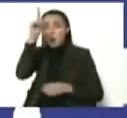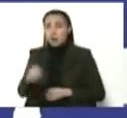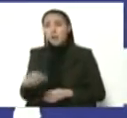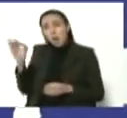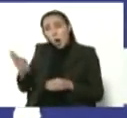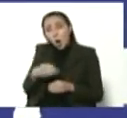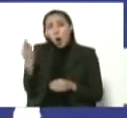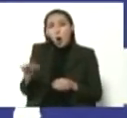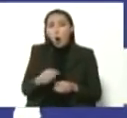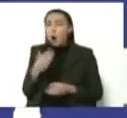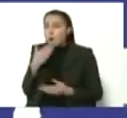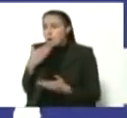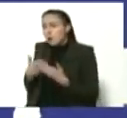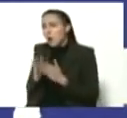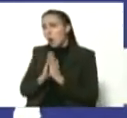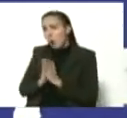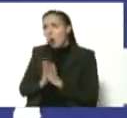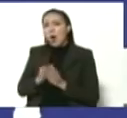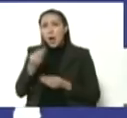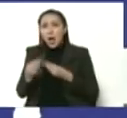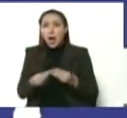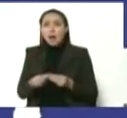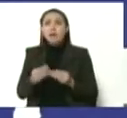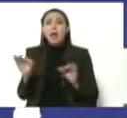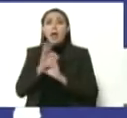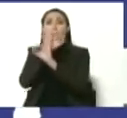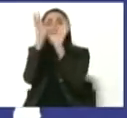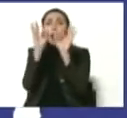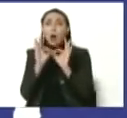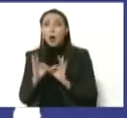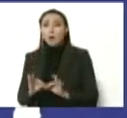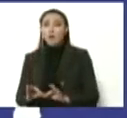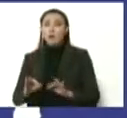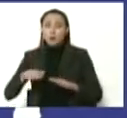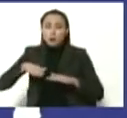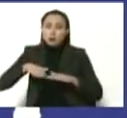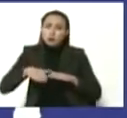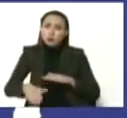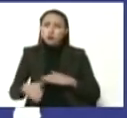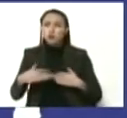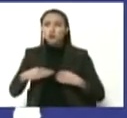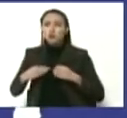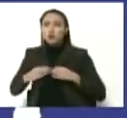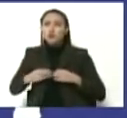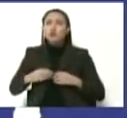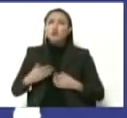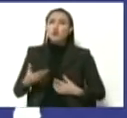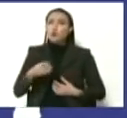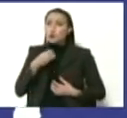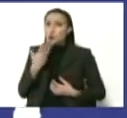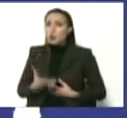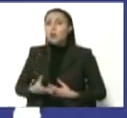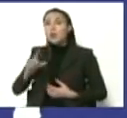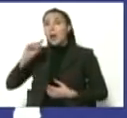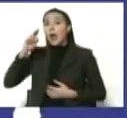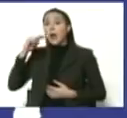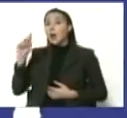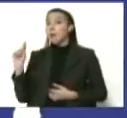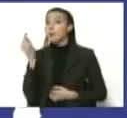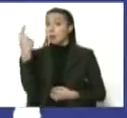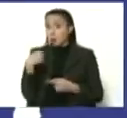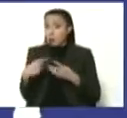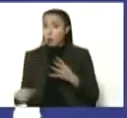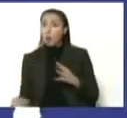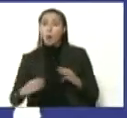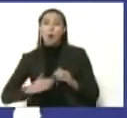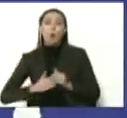costureras, y les pedimos que nos hicieran unos modelos de trajes, vestimenta, vestuario del Negro Primero y otros héroes